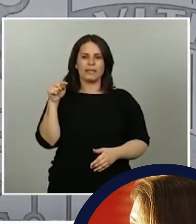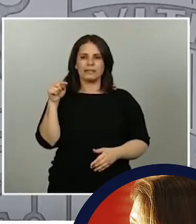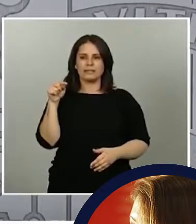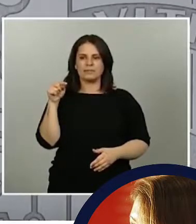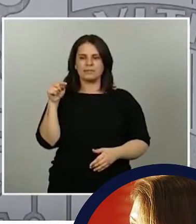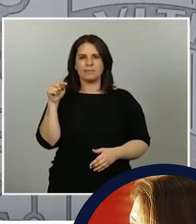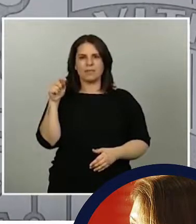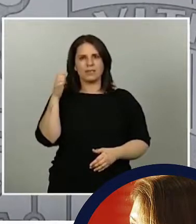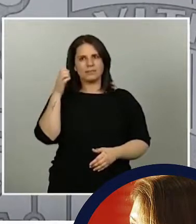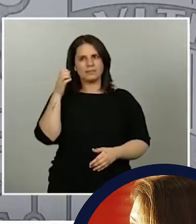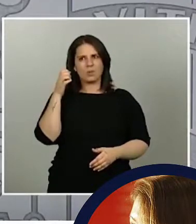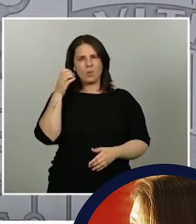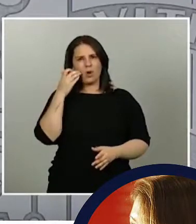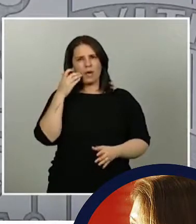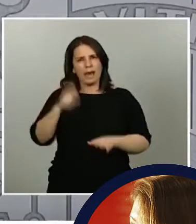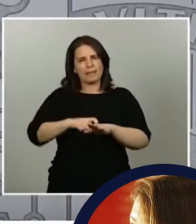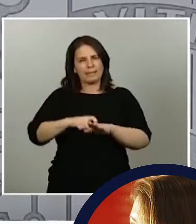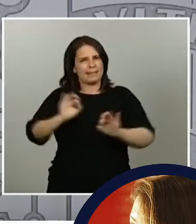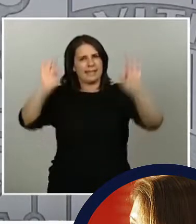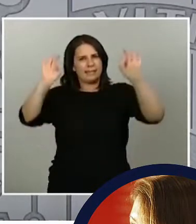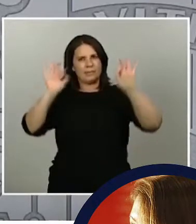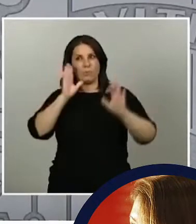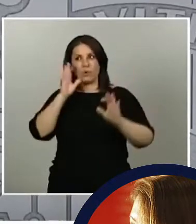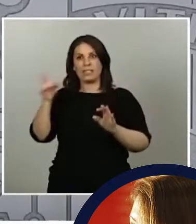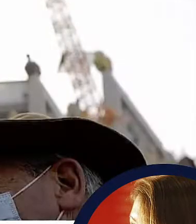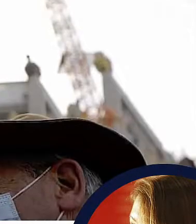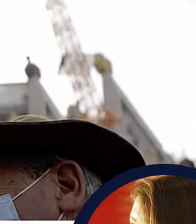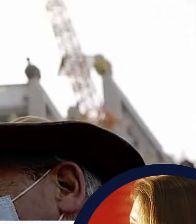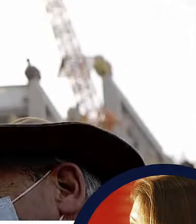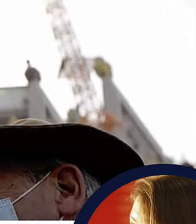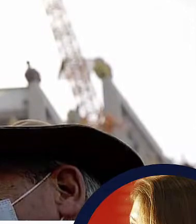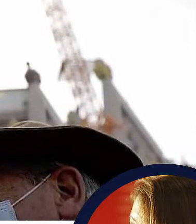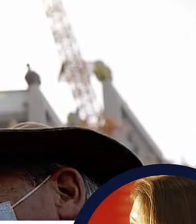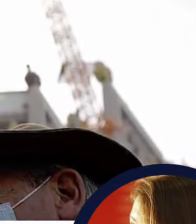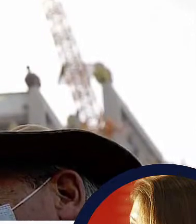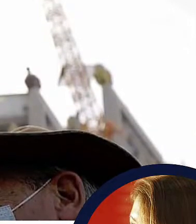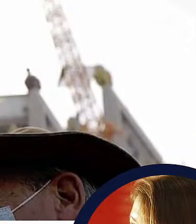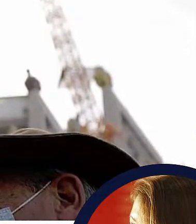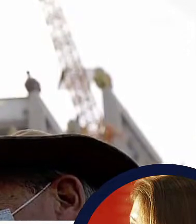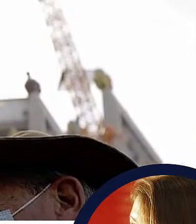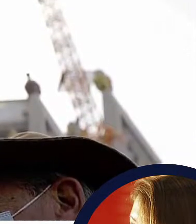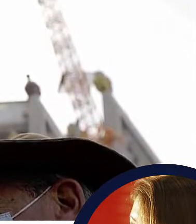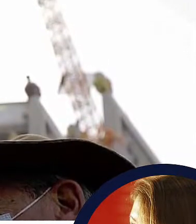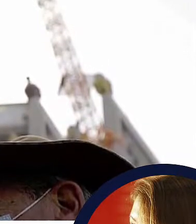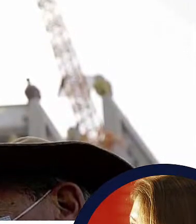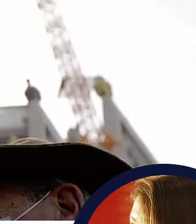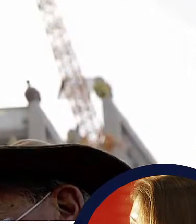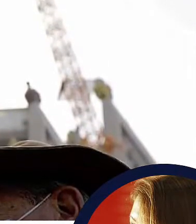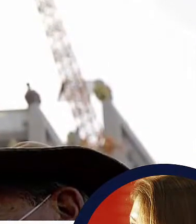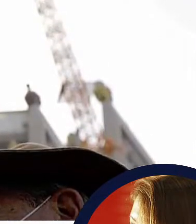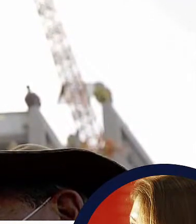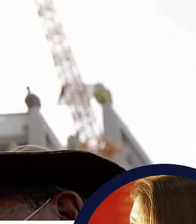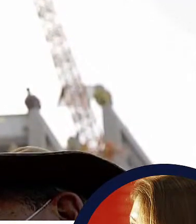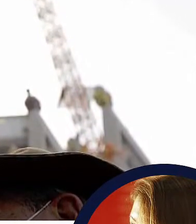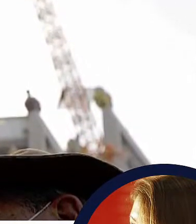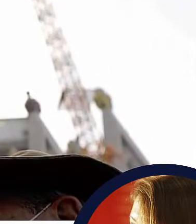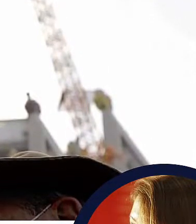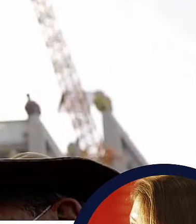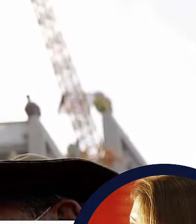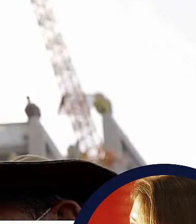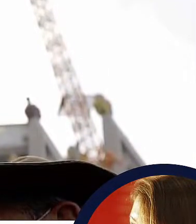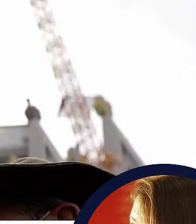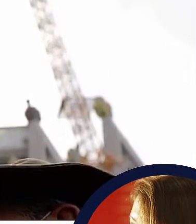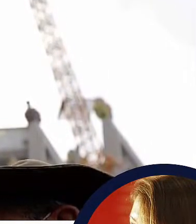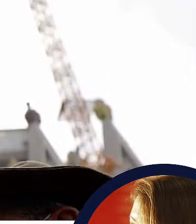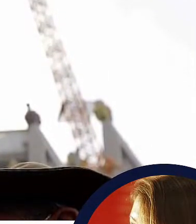calles, hay mucha convivencia en los bares, hay muchas aquí, le llaman las terrazas, ¿no?, que la